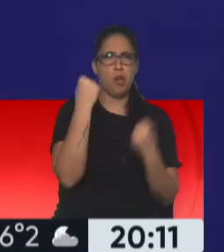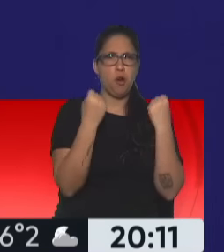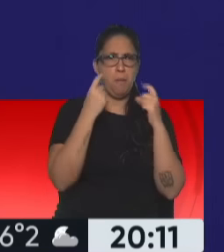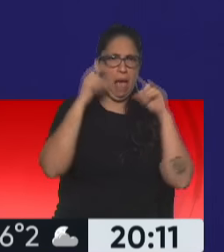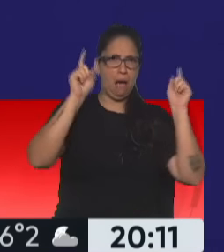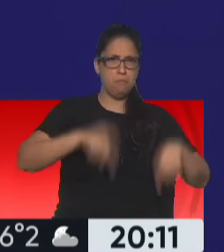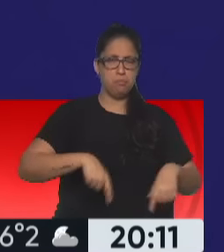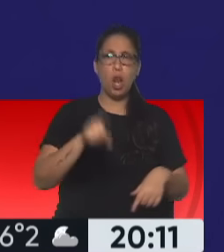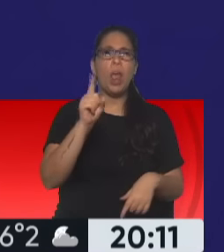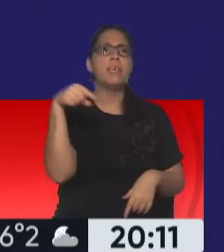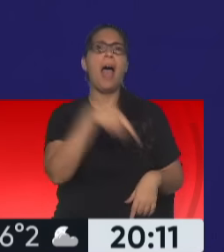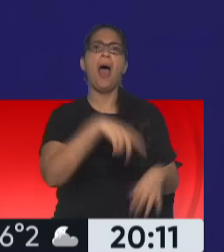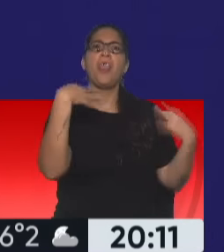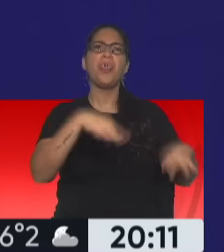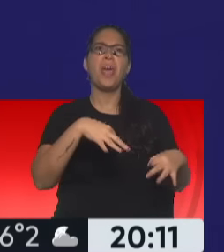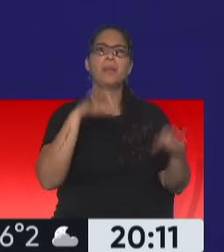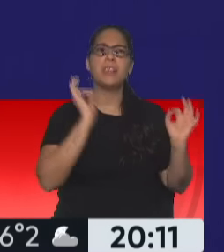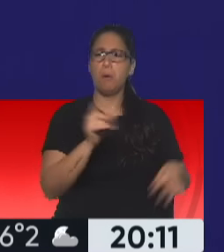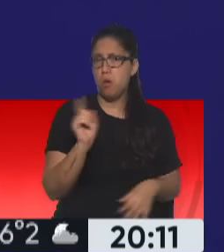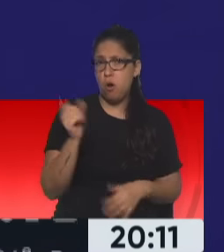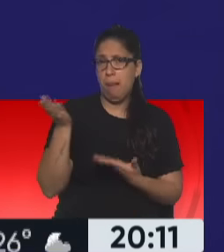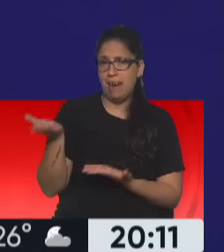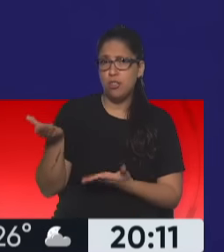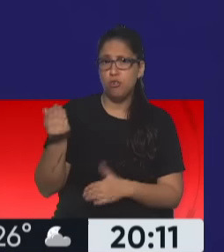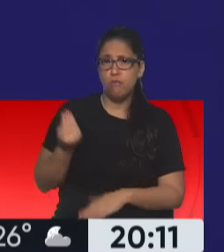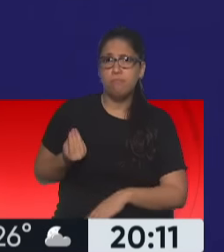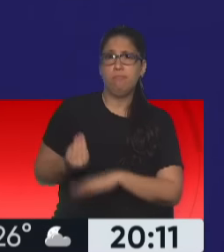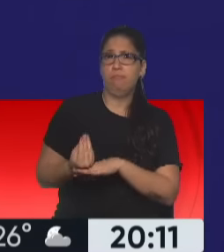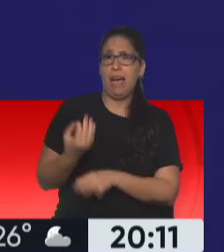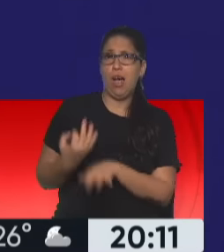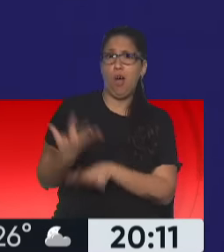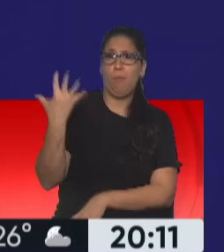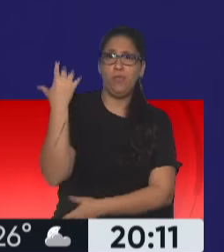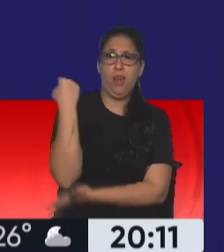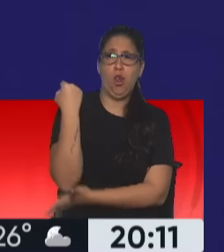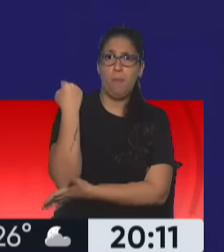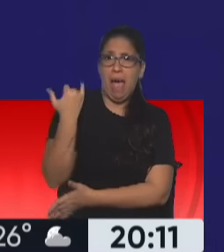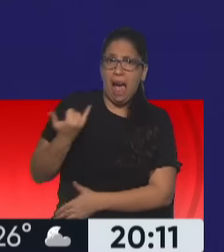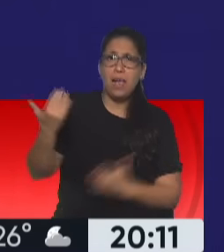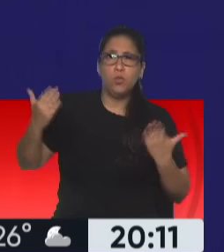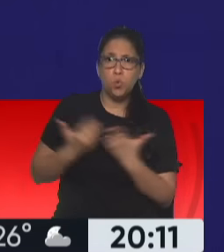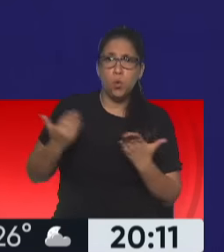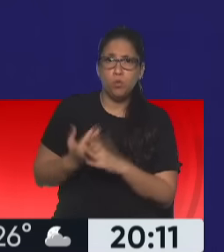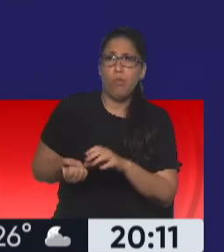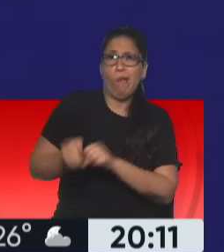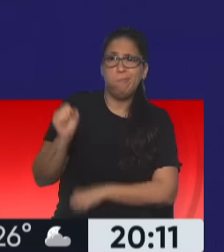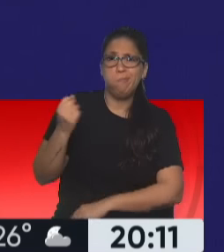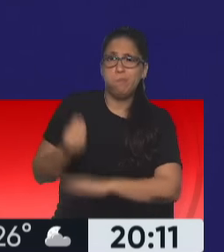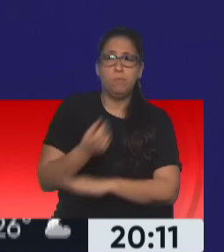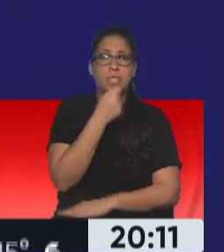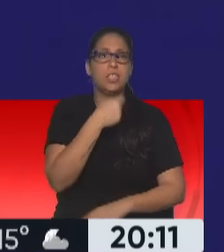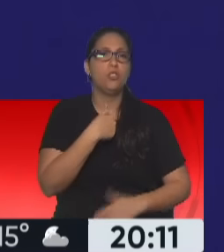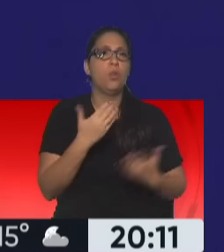está obligado a saber de economía, para eso están los economistas, para eso estudiaron economía. O sea, si yo, no sé, estudio, no